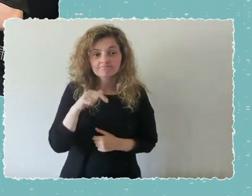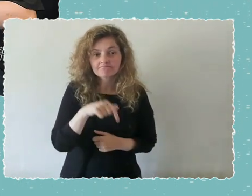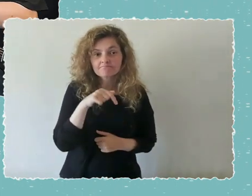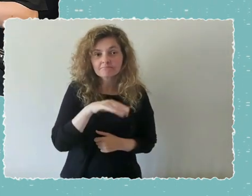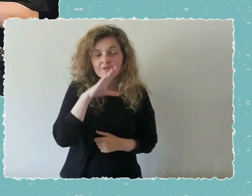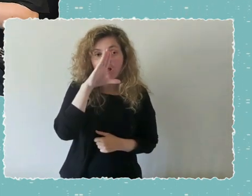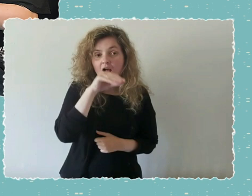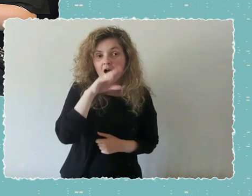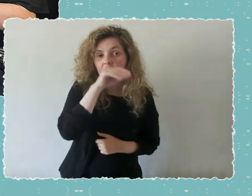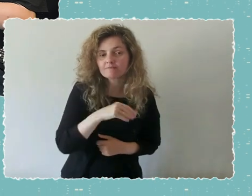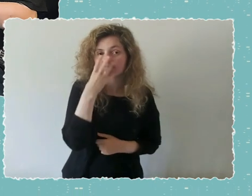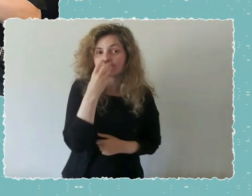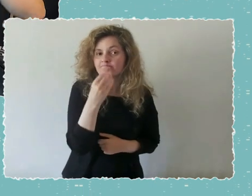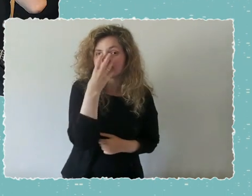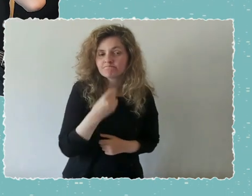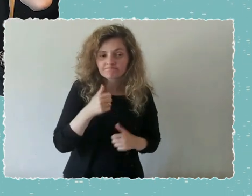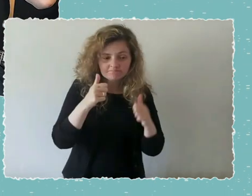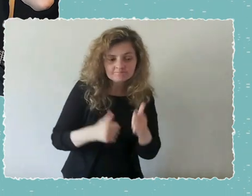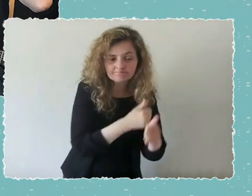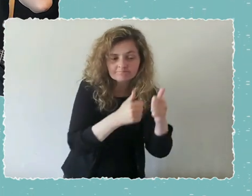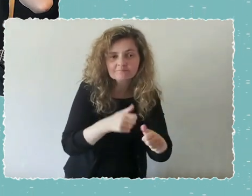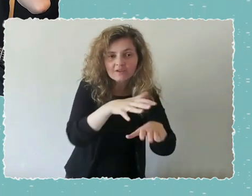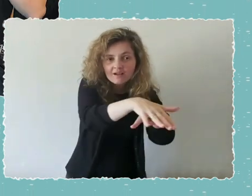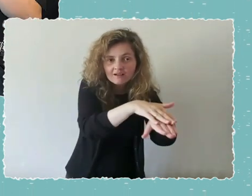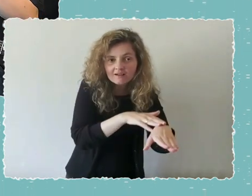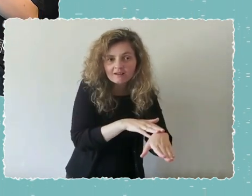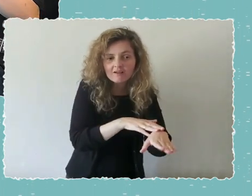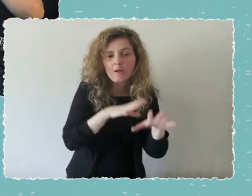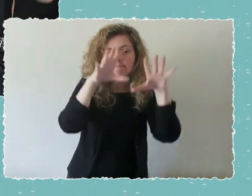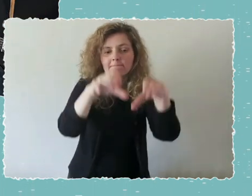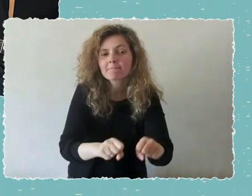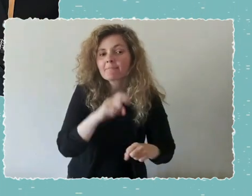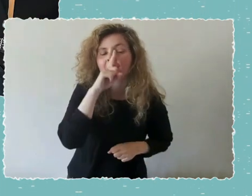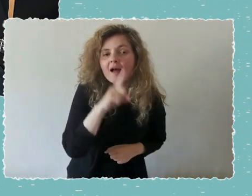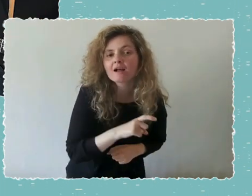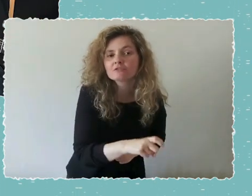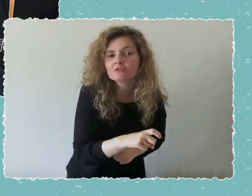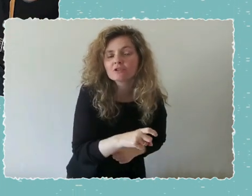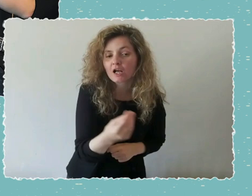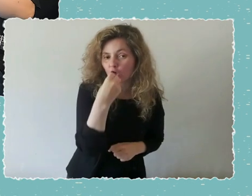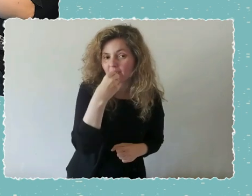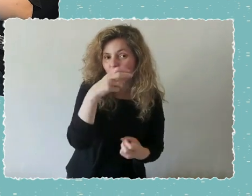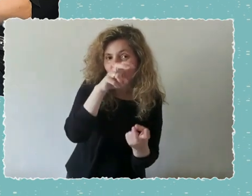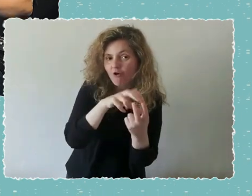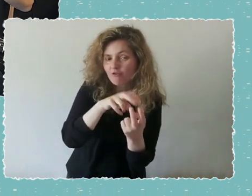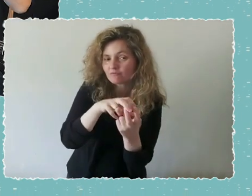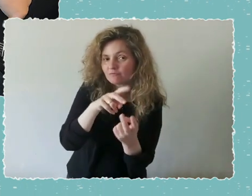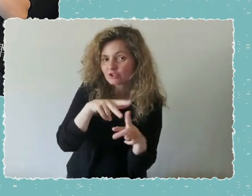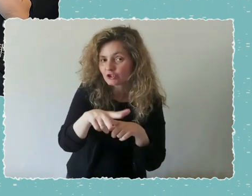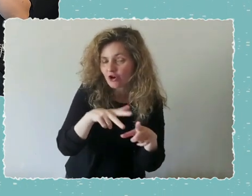Este é o can que perseguiu o rato que cazou o rato que comeu